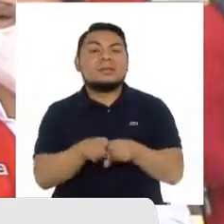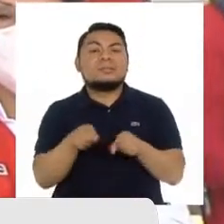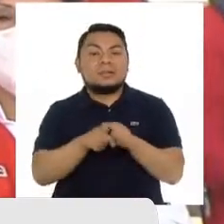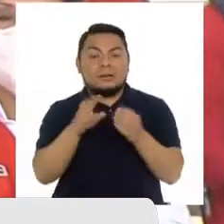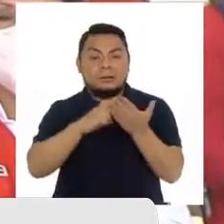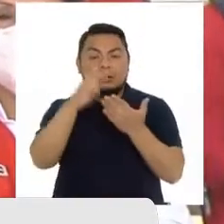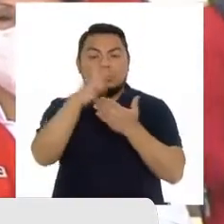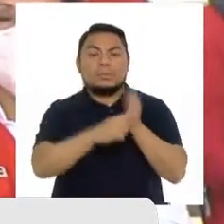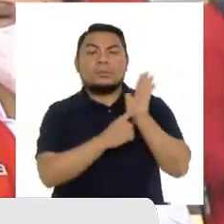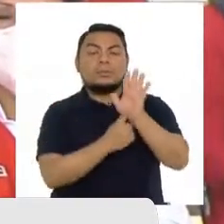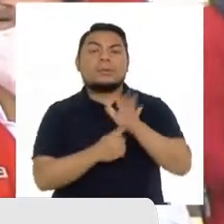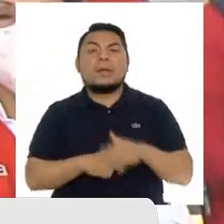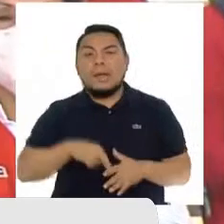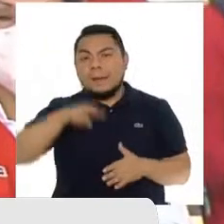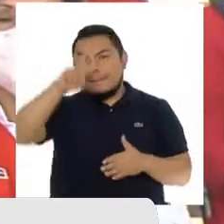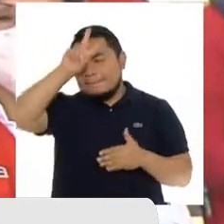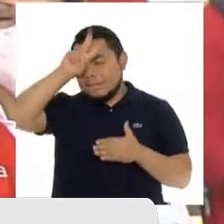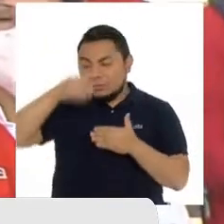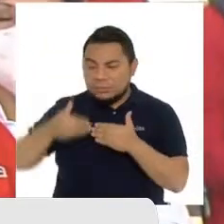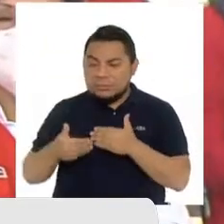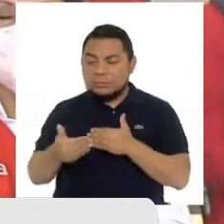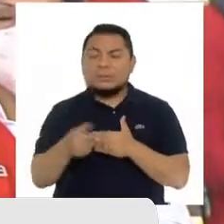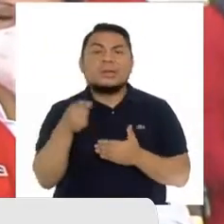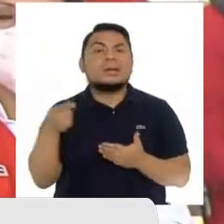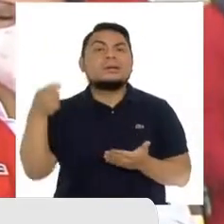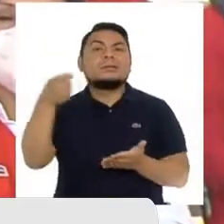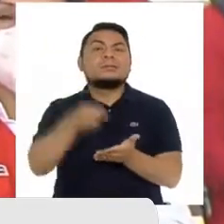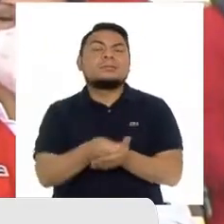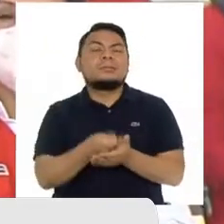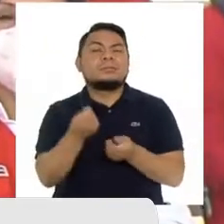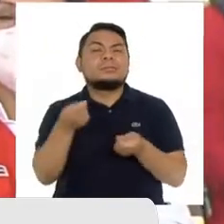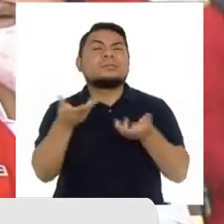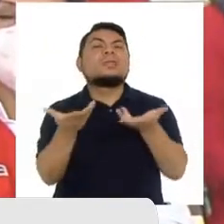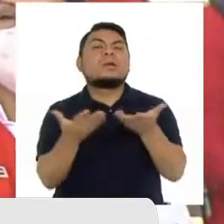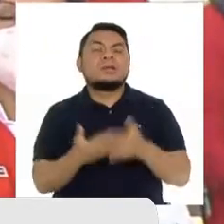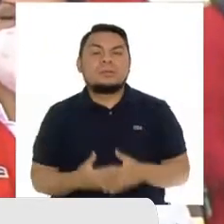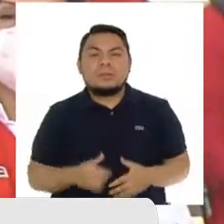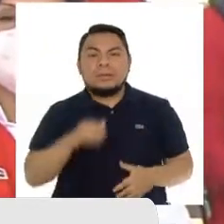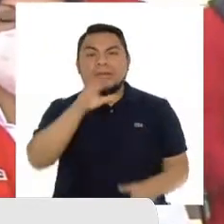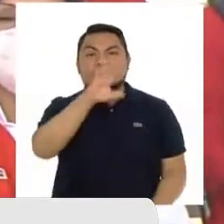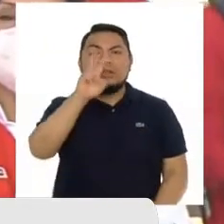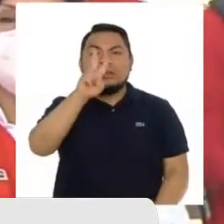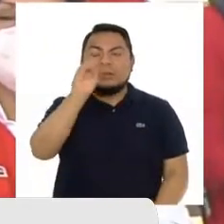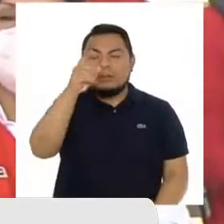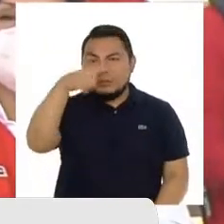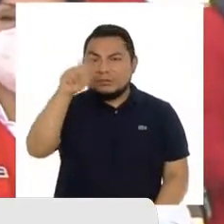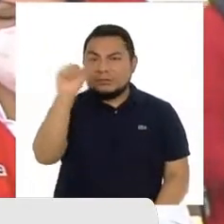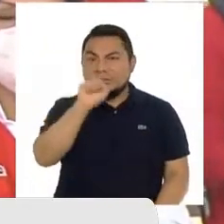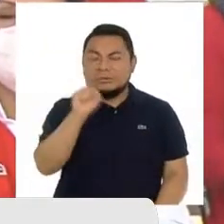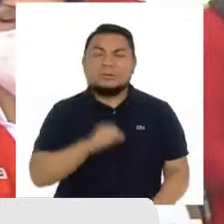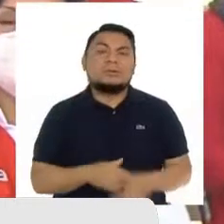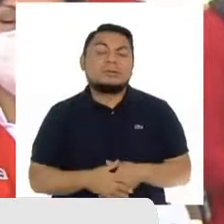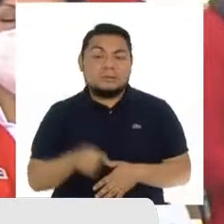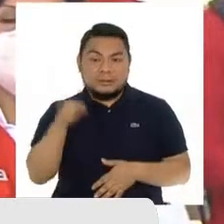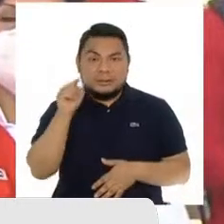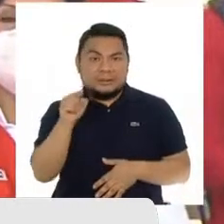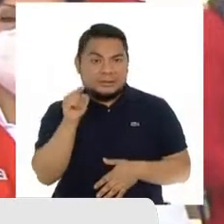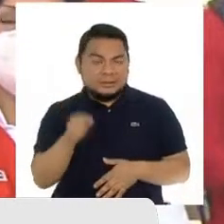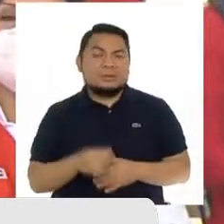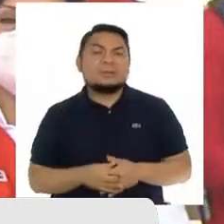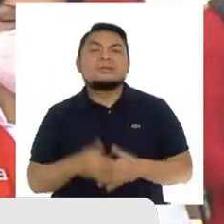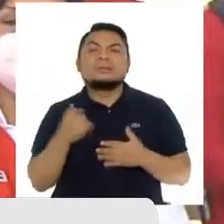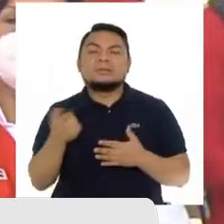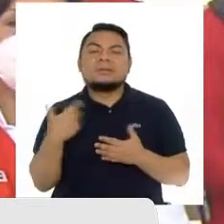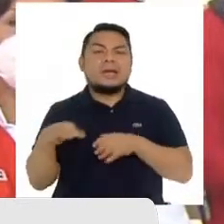pero en marcha con una inversión de 520 millones de soles con ello